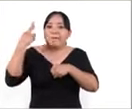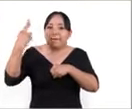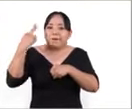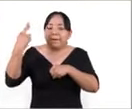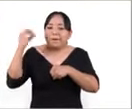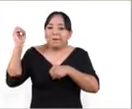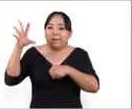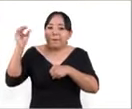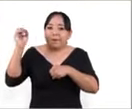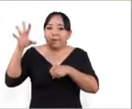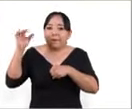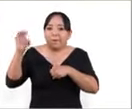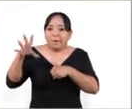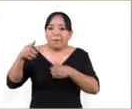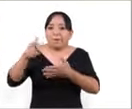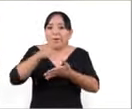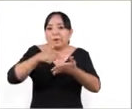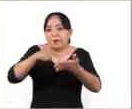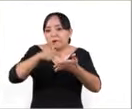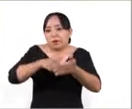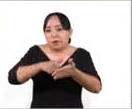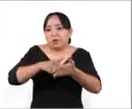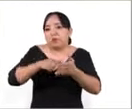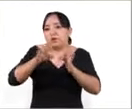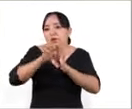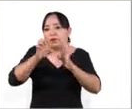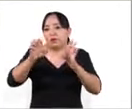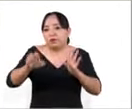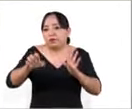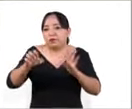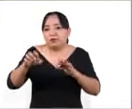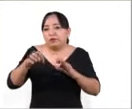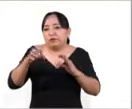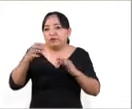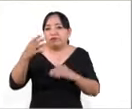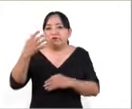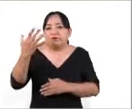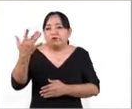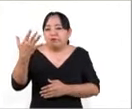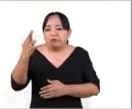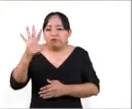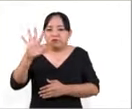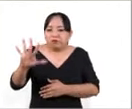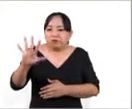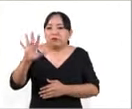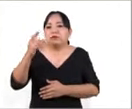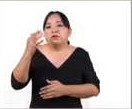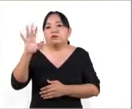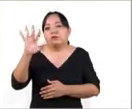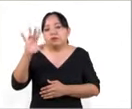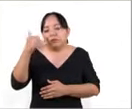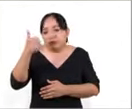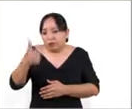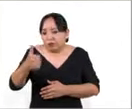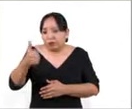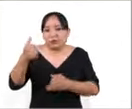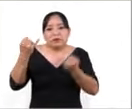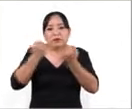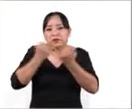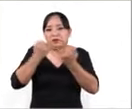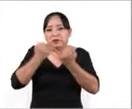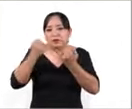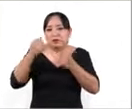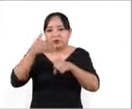zona geográfica, independientemente de si son 55, 56 o la alada que corresponda, y que va a tener además